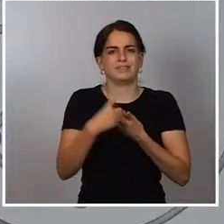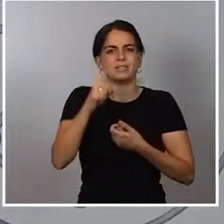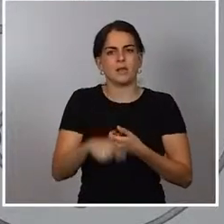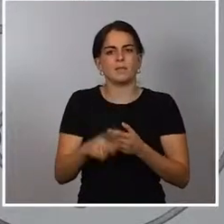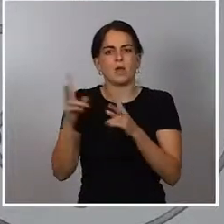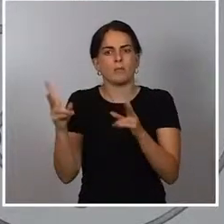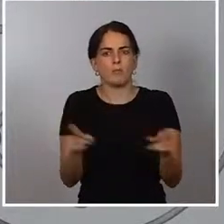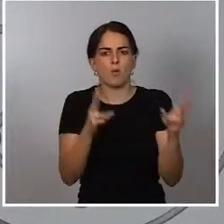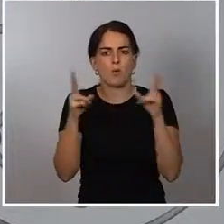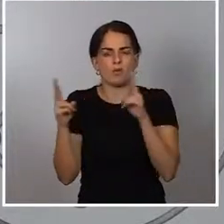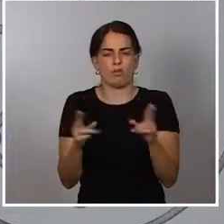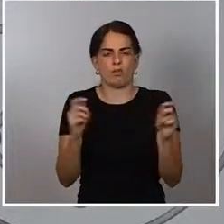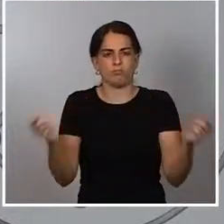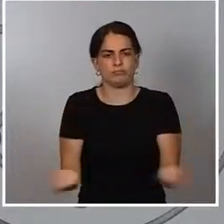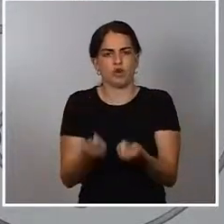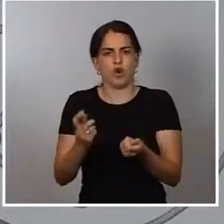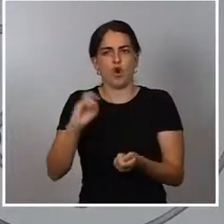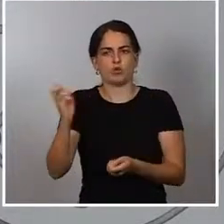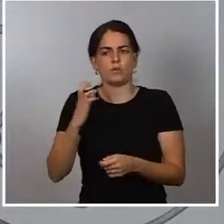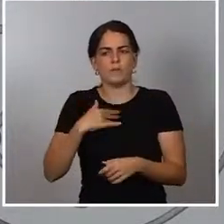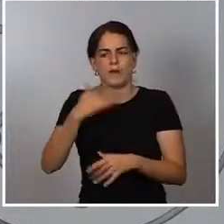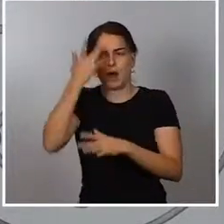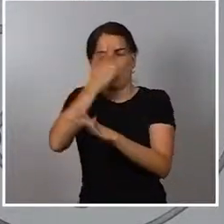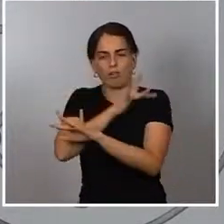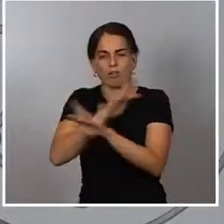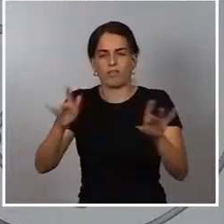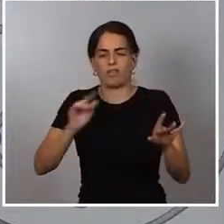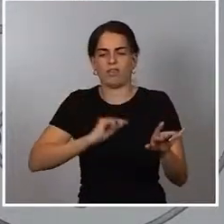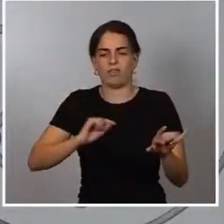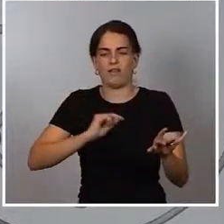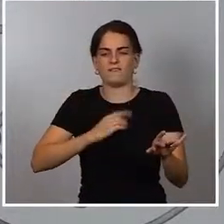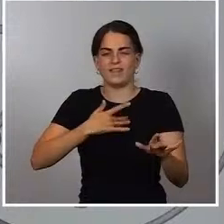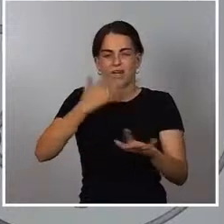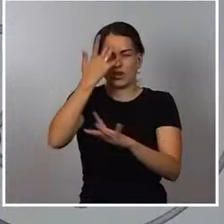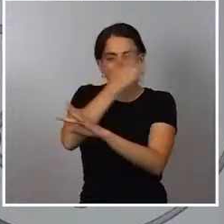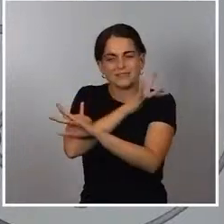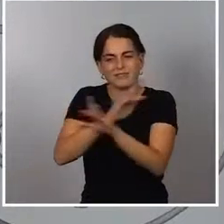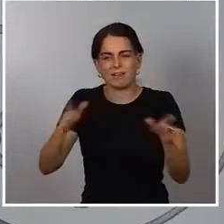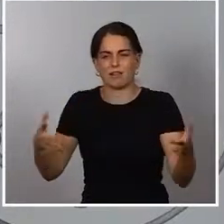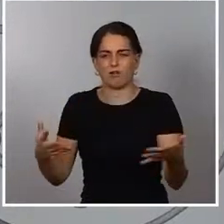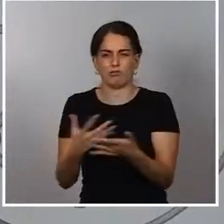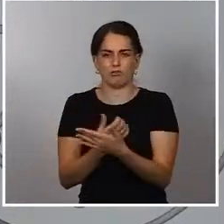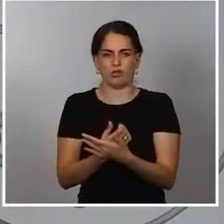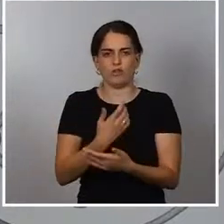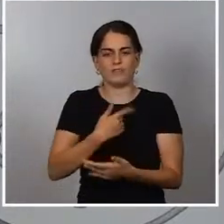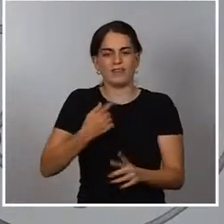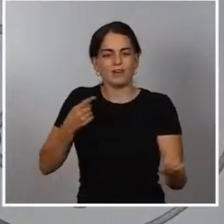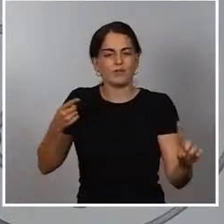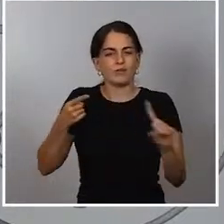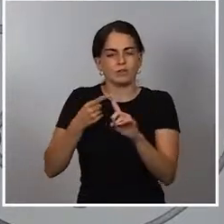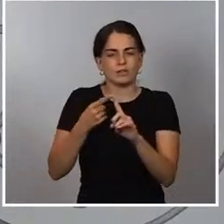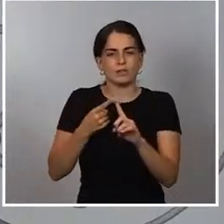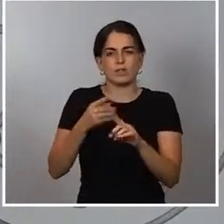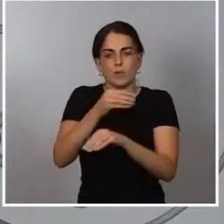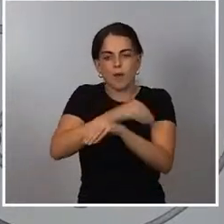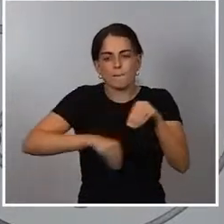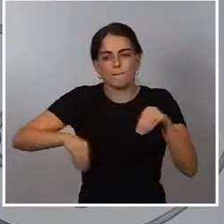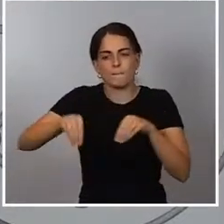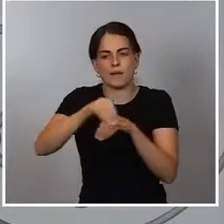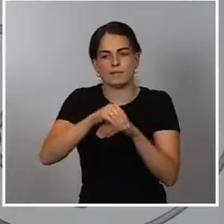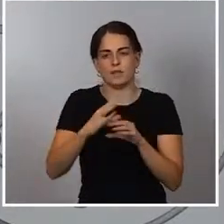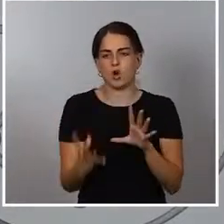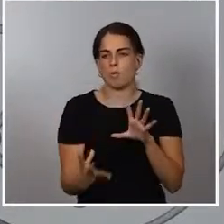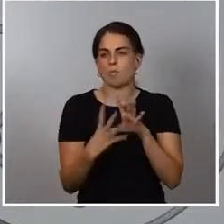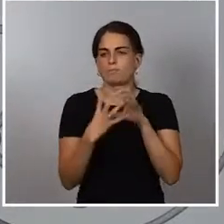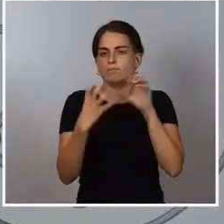pretendemos es concienciar lo que pretendemos es sensibilizar lo que pretendemos es establecer esas empatías esas sinergias con la